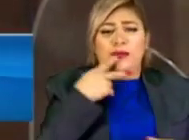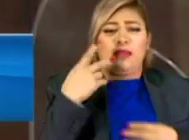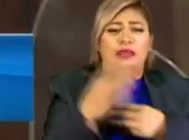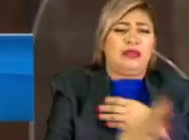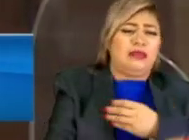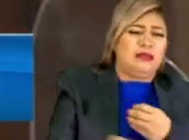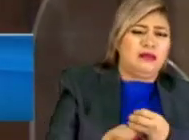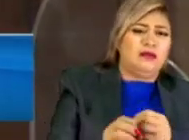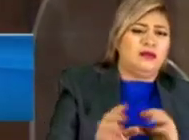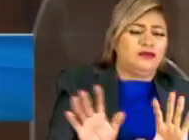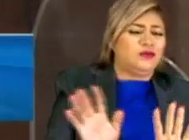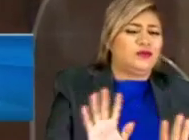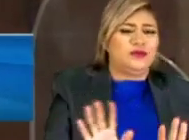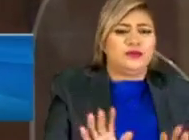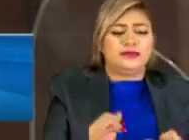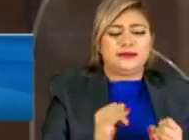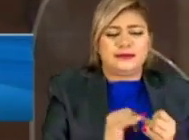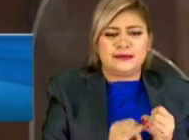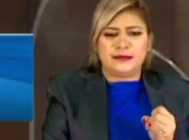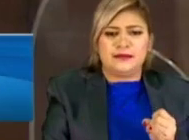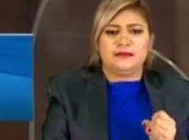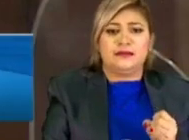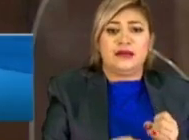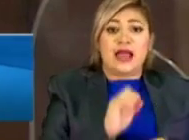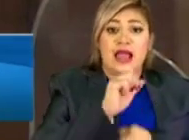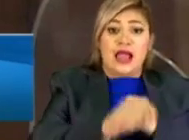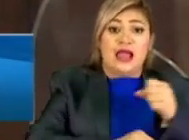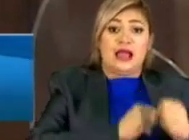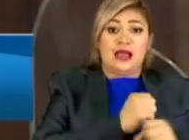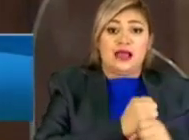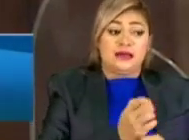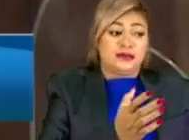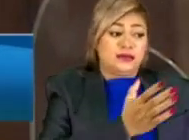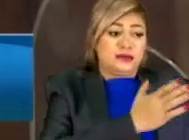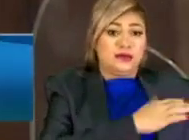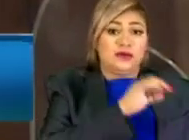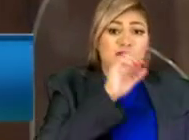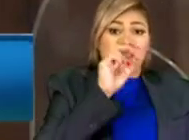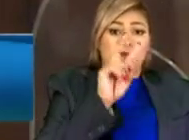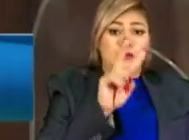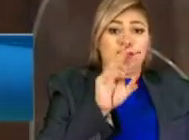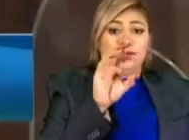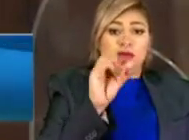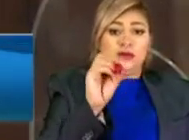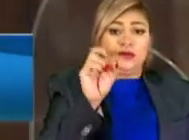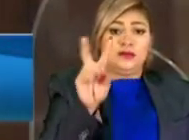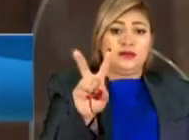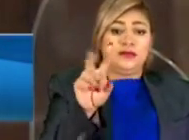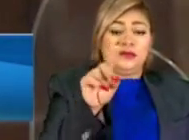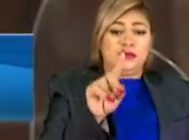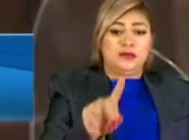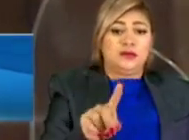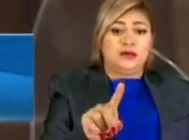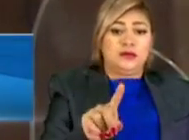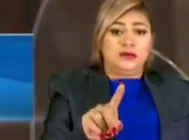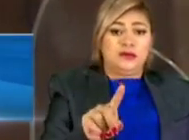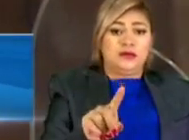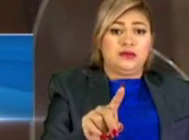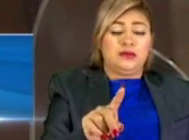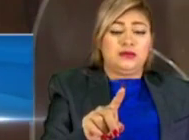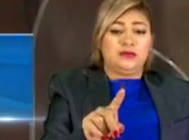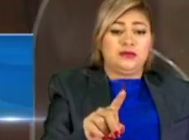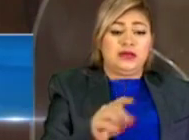En el año 2021, como resultado de 565 operaciones contra el crimen